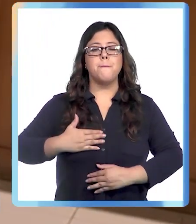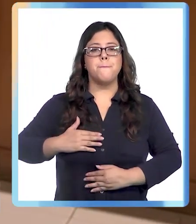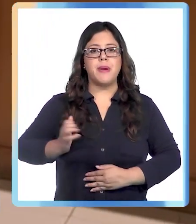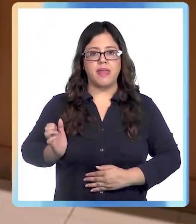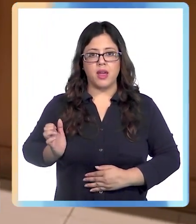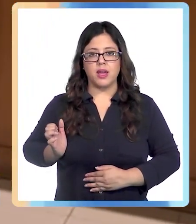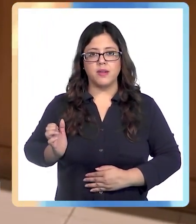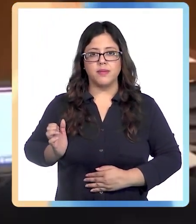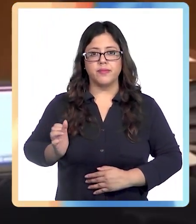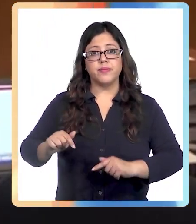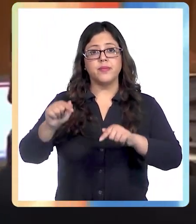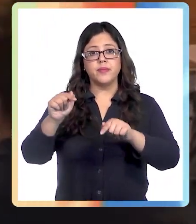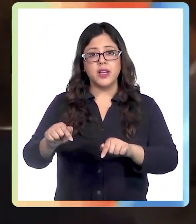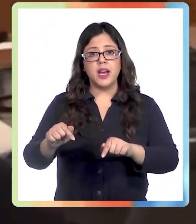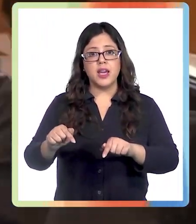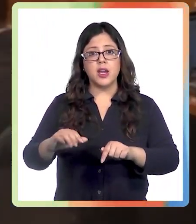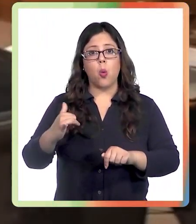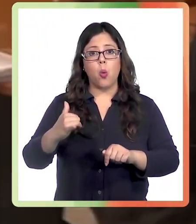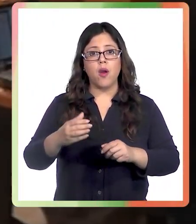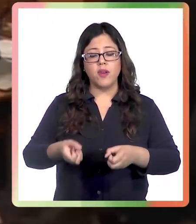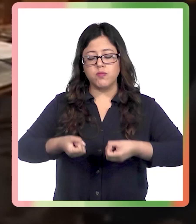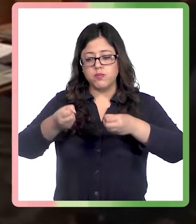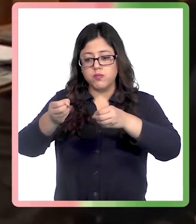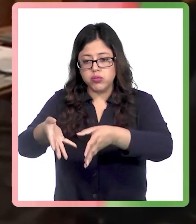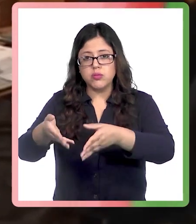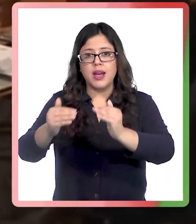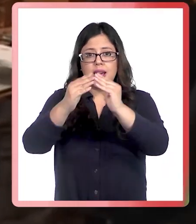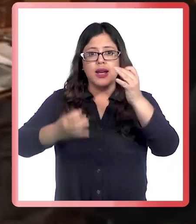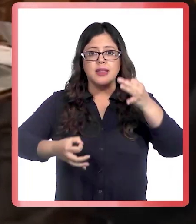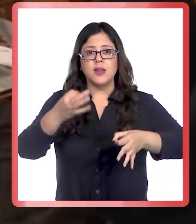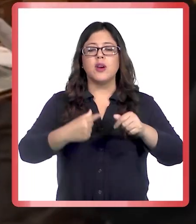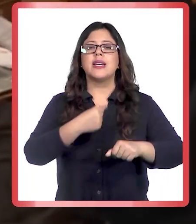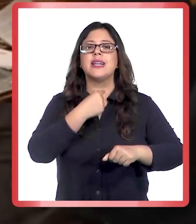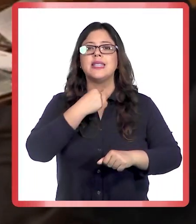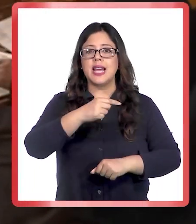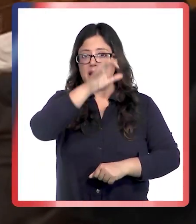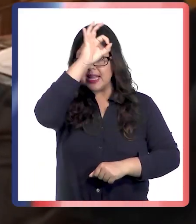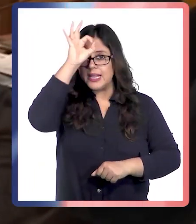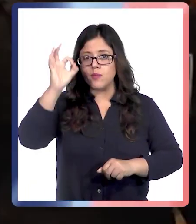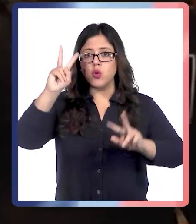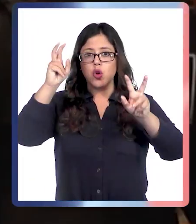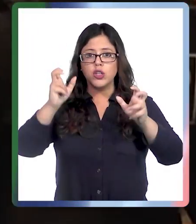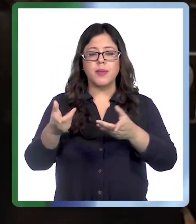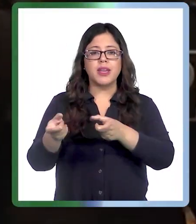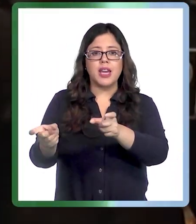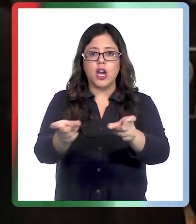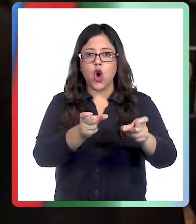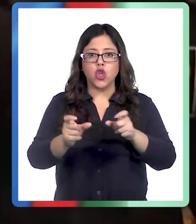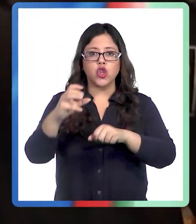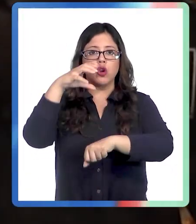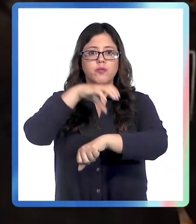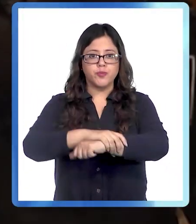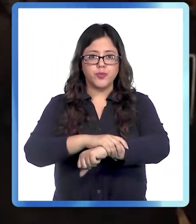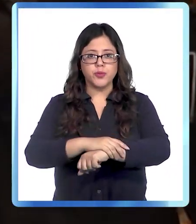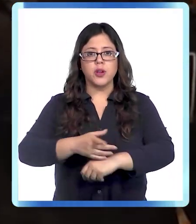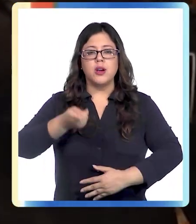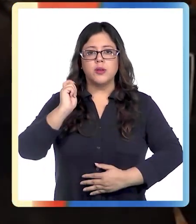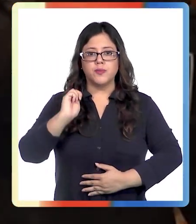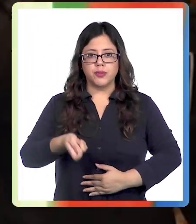y presentada este jueves ante el Tribunal de Garantía de Temuco para la audiencia de control de detención y